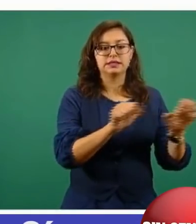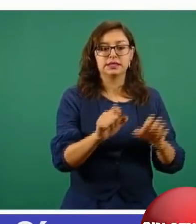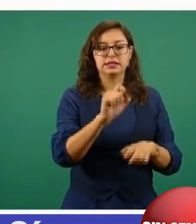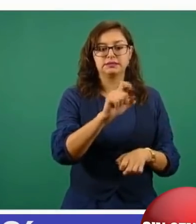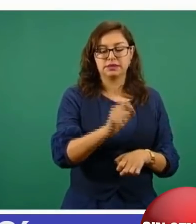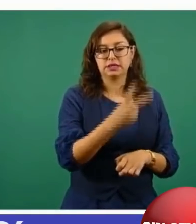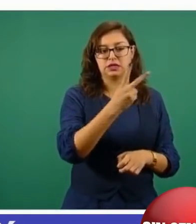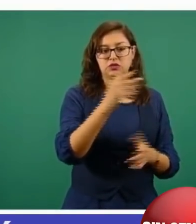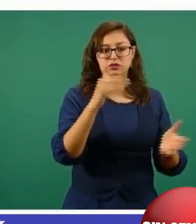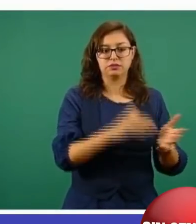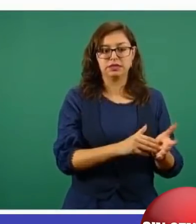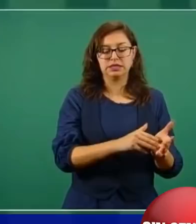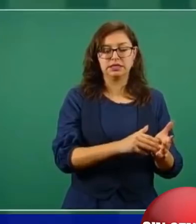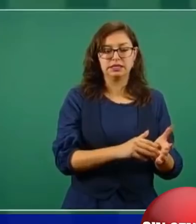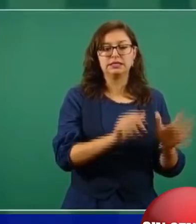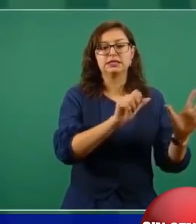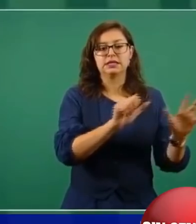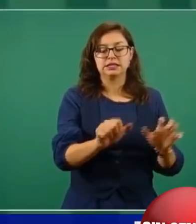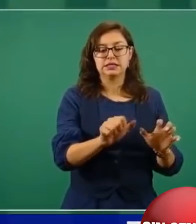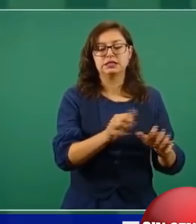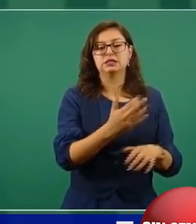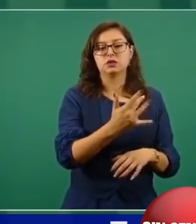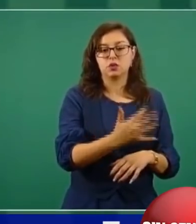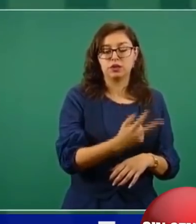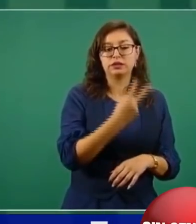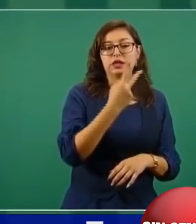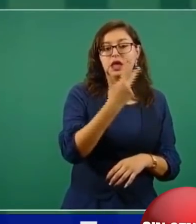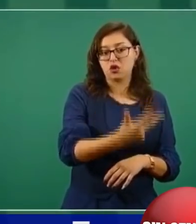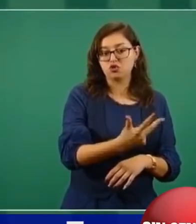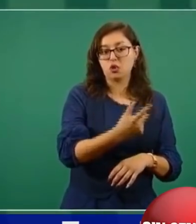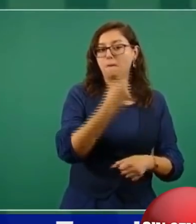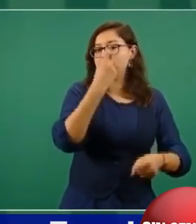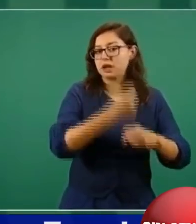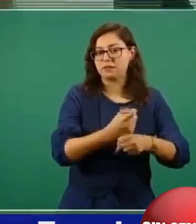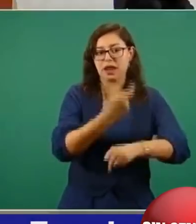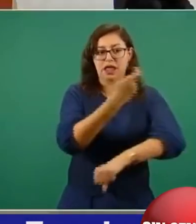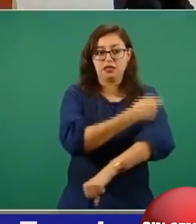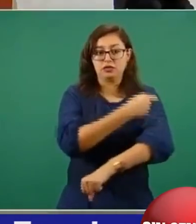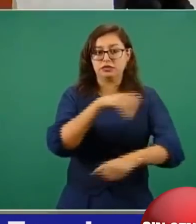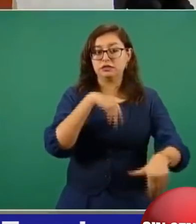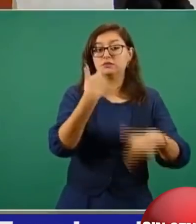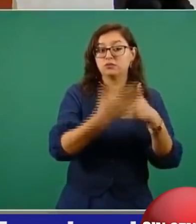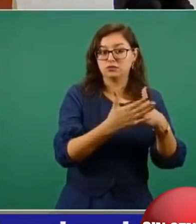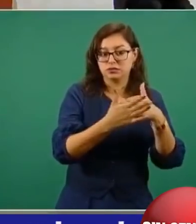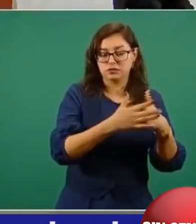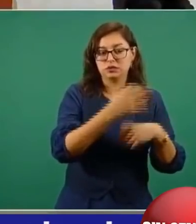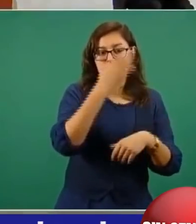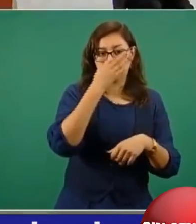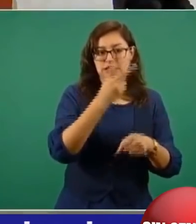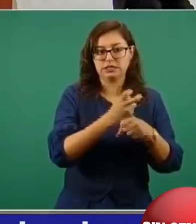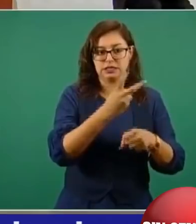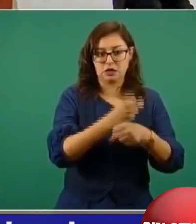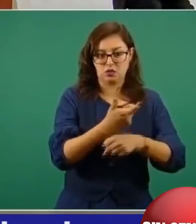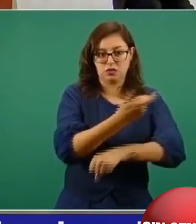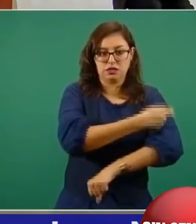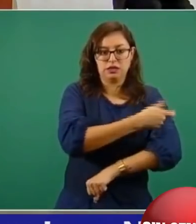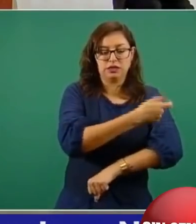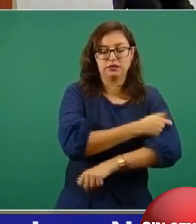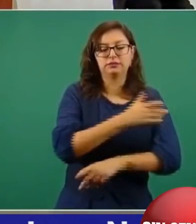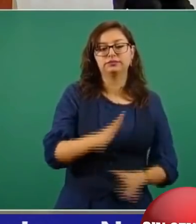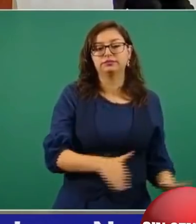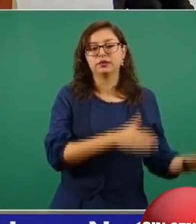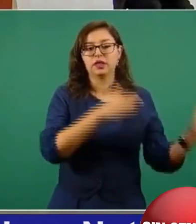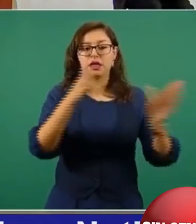622.658 aún están entre la primera dosis y próximas a recibir la segunda dosis. Y el personal